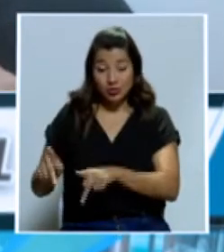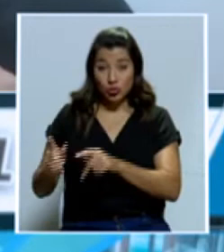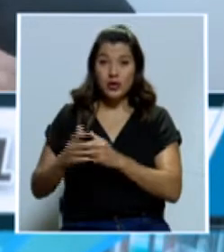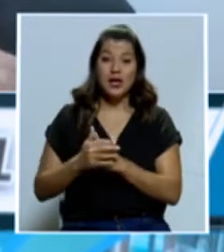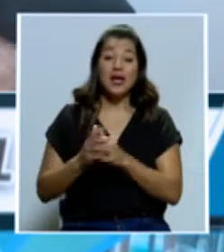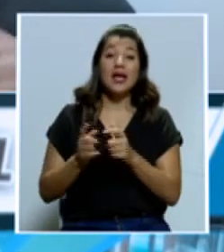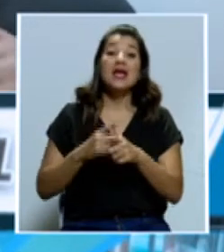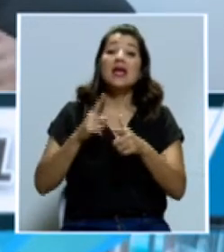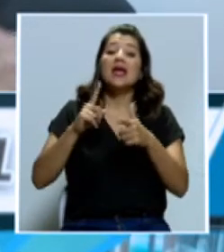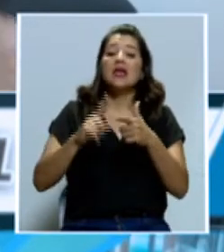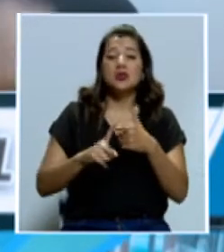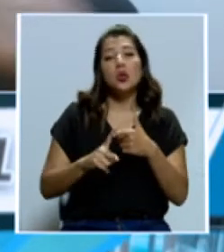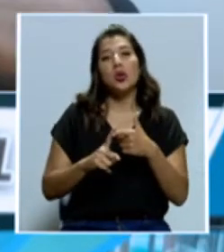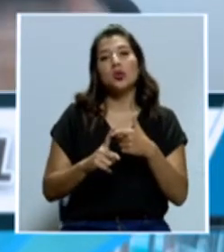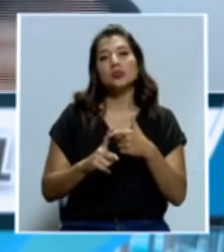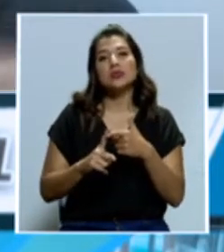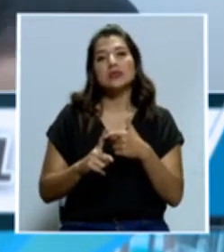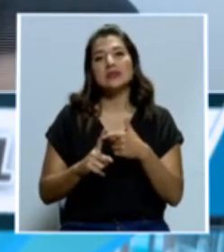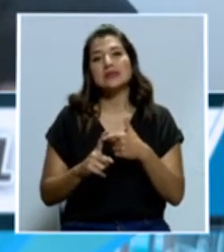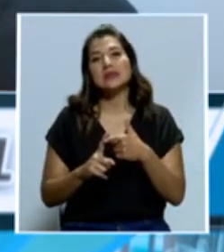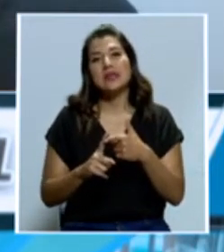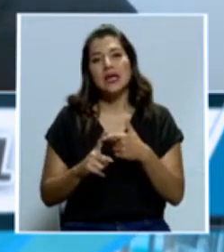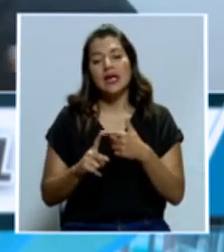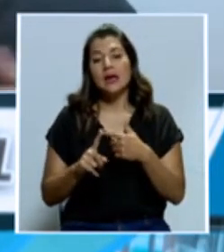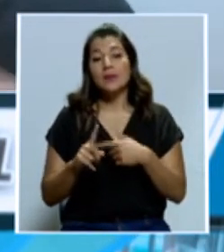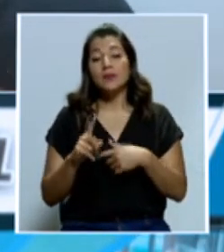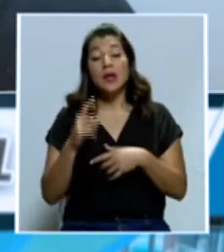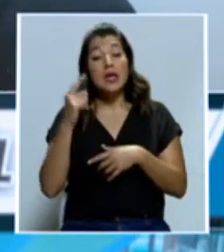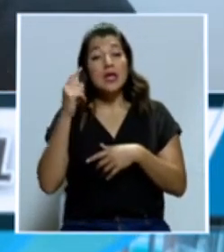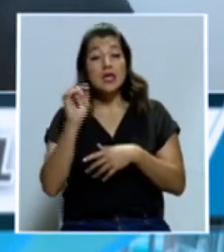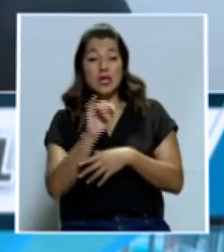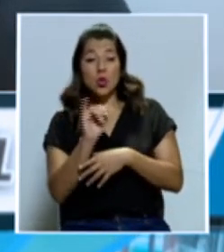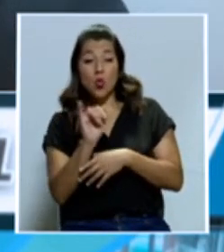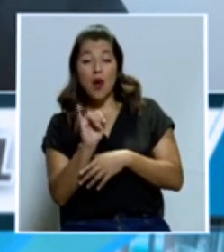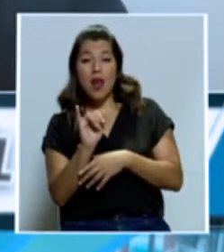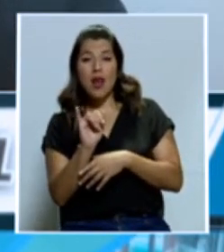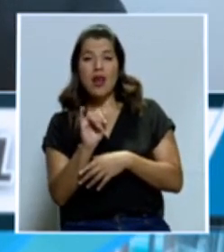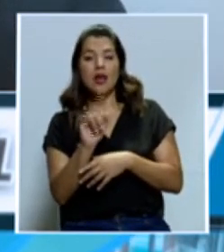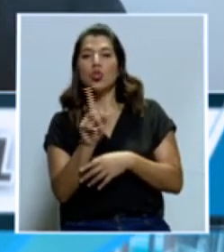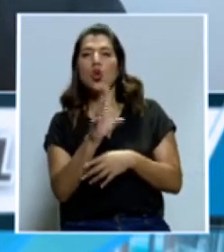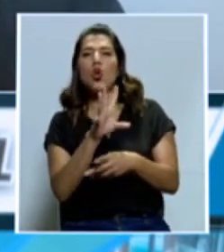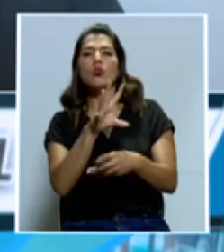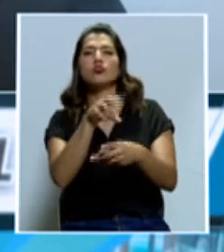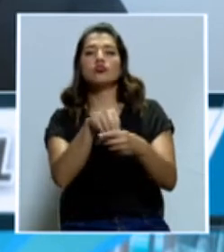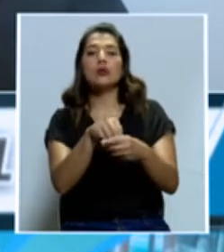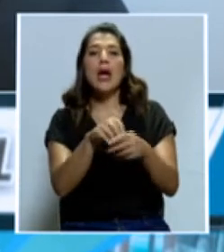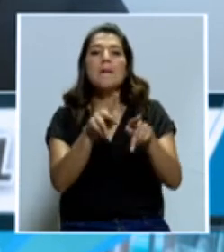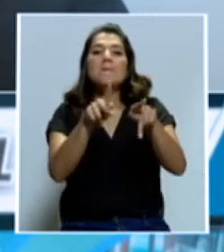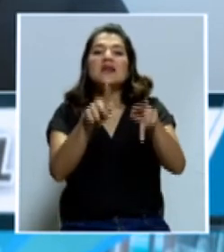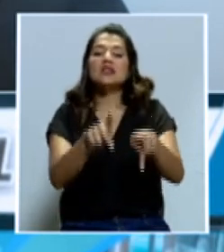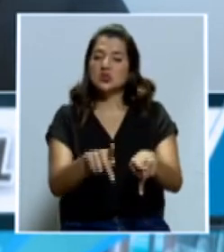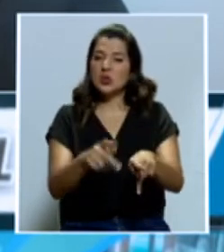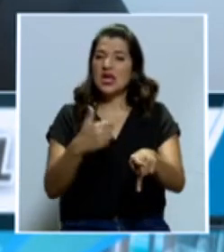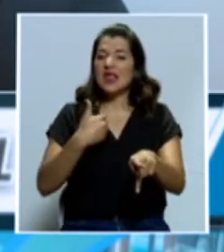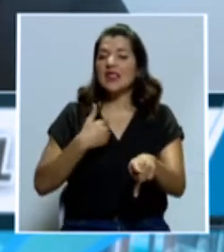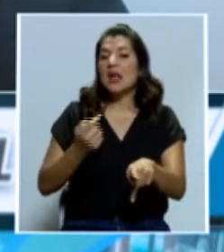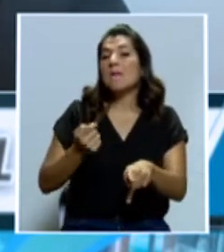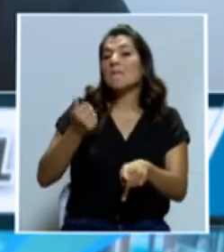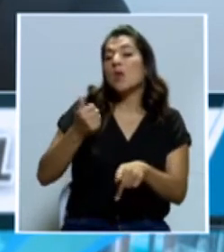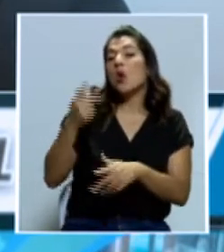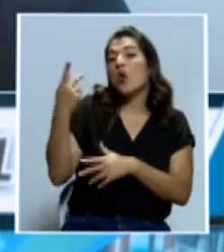de alguna manera de la enfermedad de forma fuerte y que garantice de alguna manera